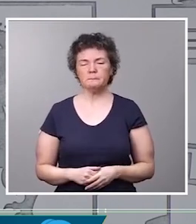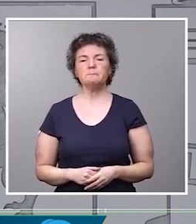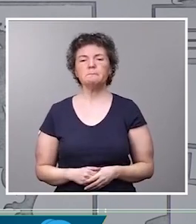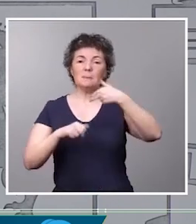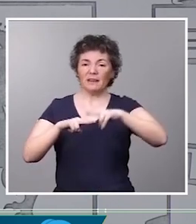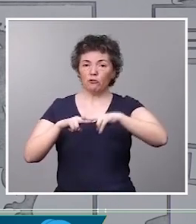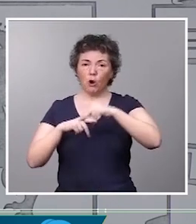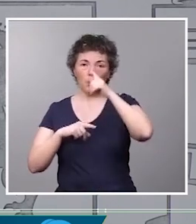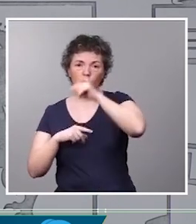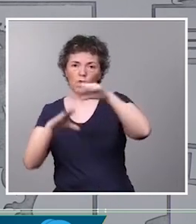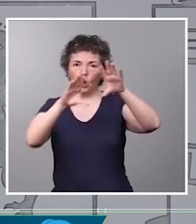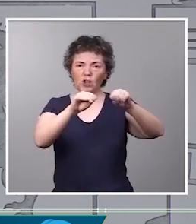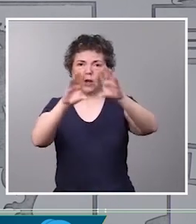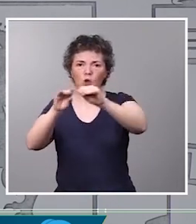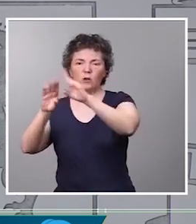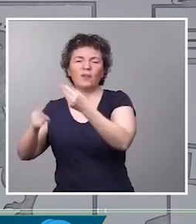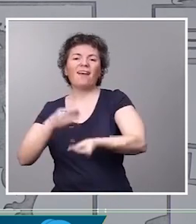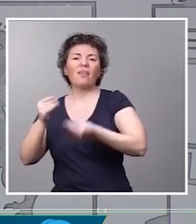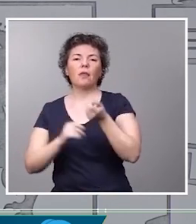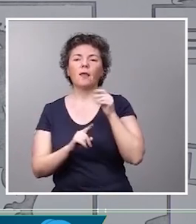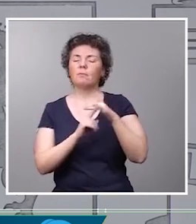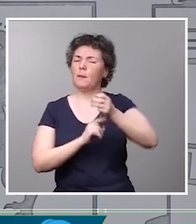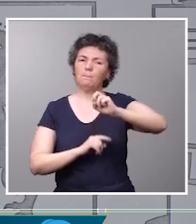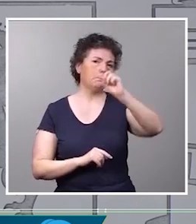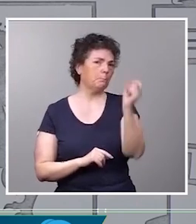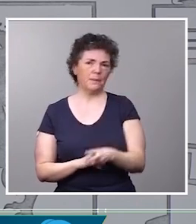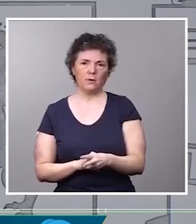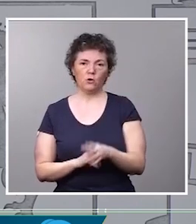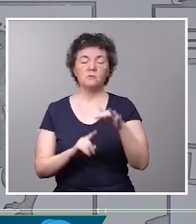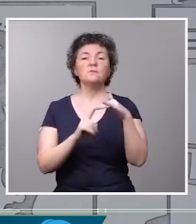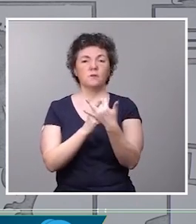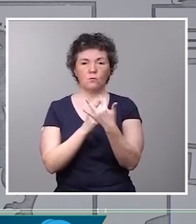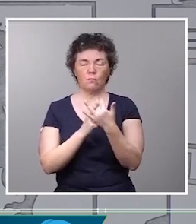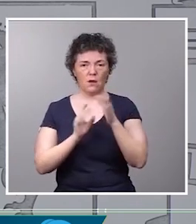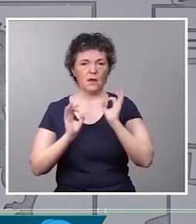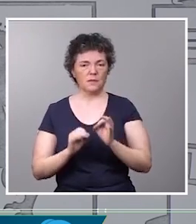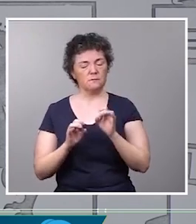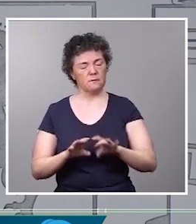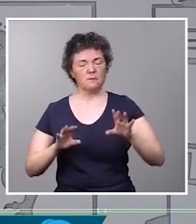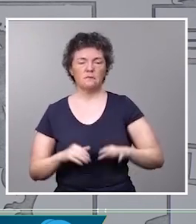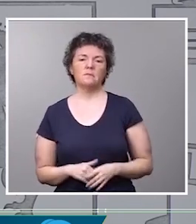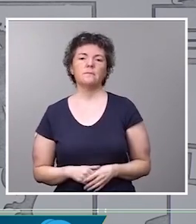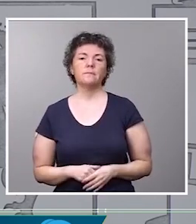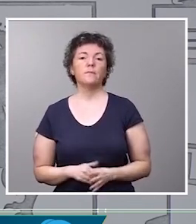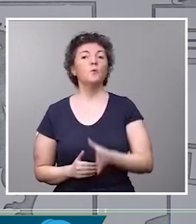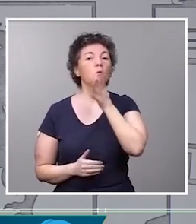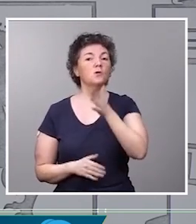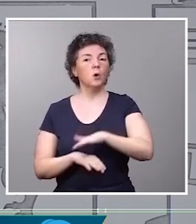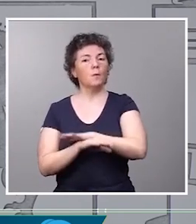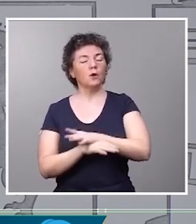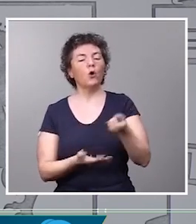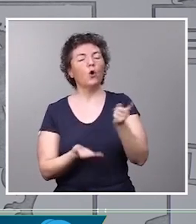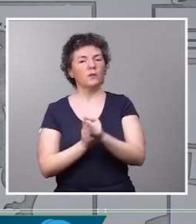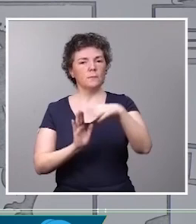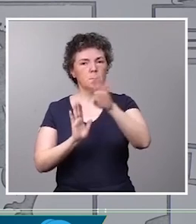muy difícil, muy complicado por las encuestas ya todas, absolutamente todas. La variante es si le saca 8